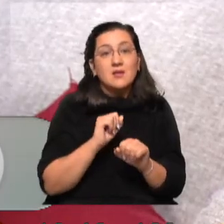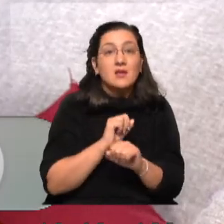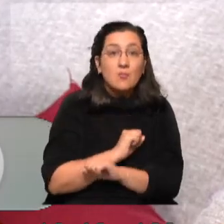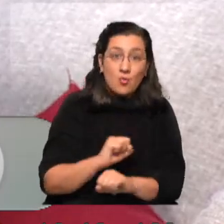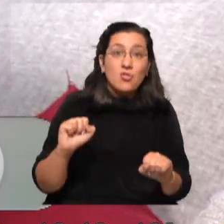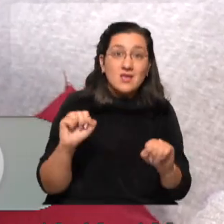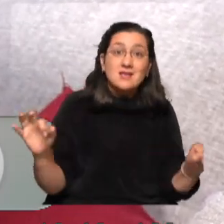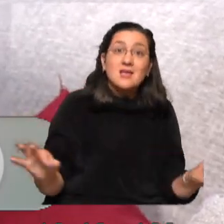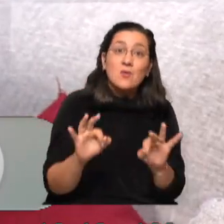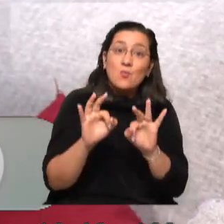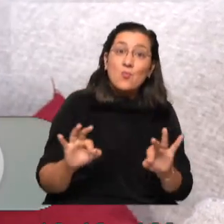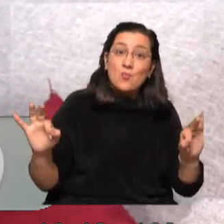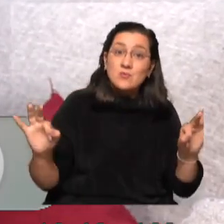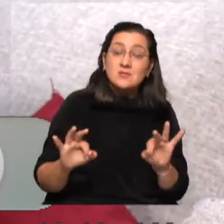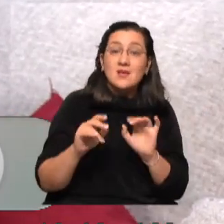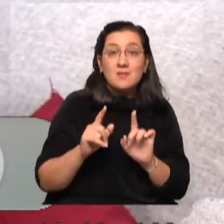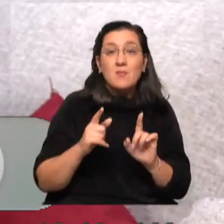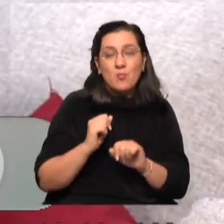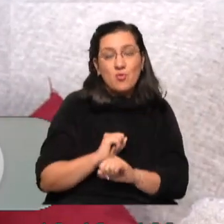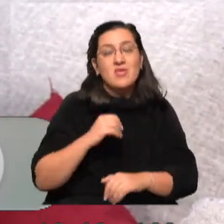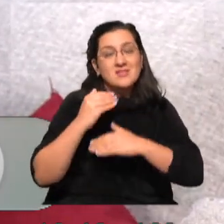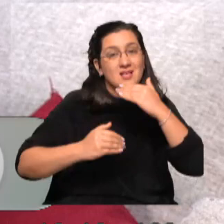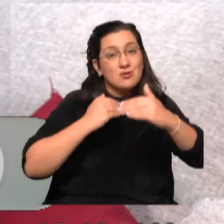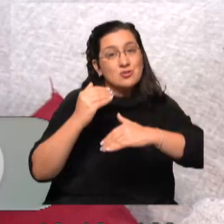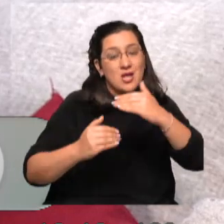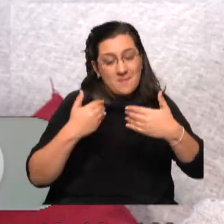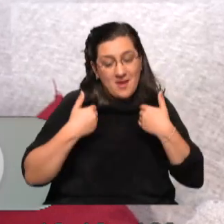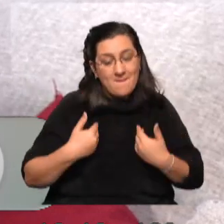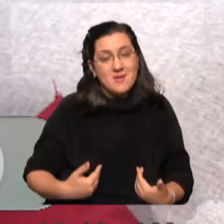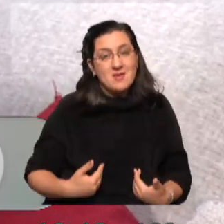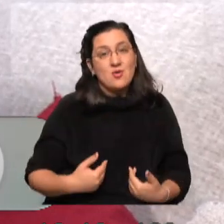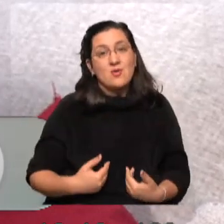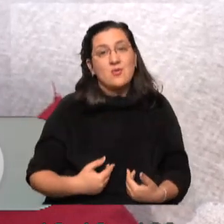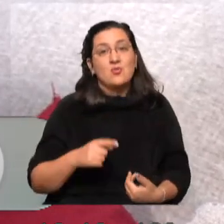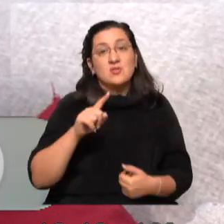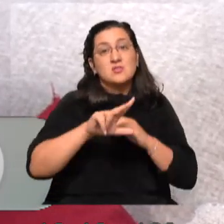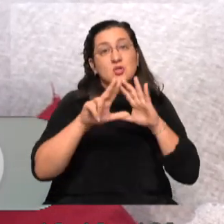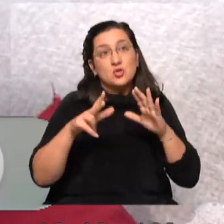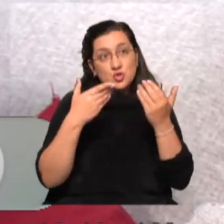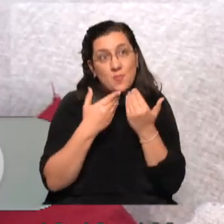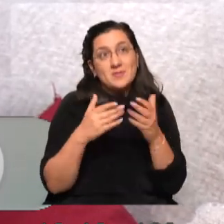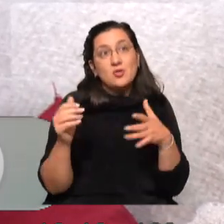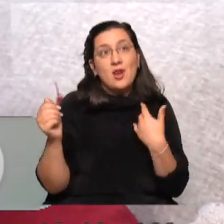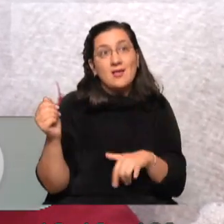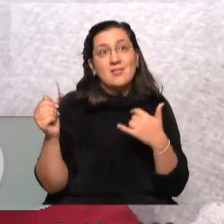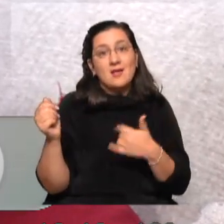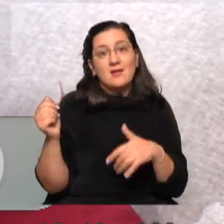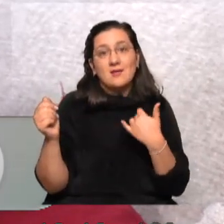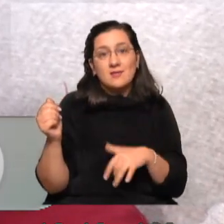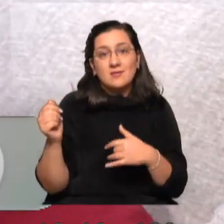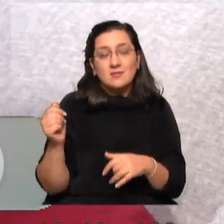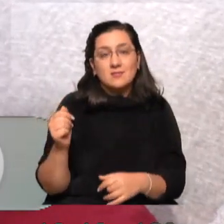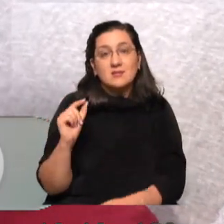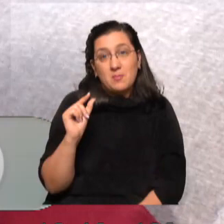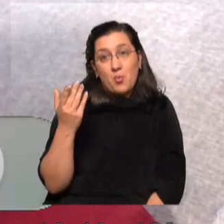hacer música y que también podía desarrollar mi ser musical, digamos, como, no sé, creo que a los 18 empecé a tocar la guitarra, así, no hace